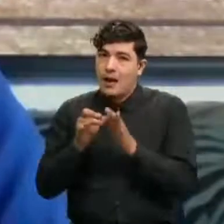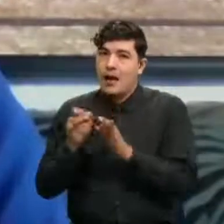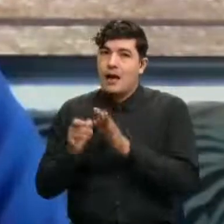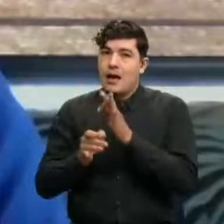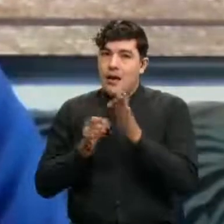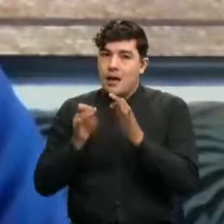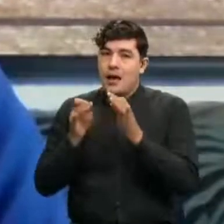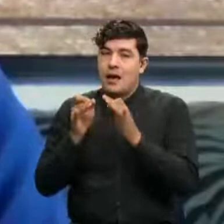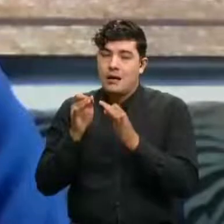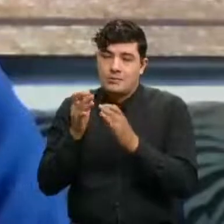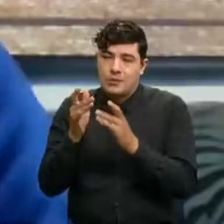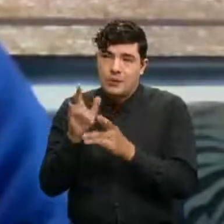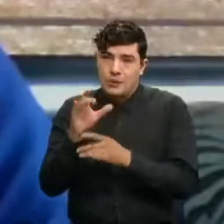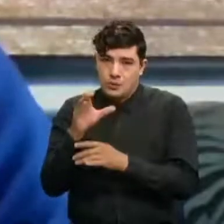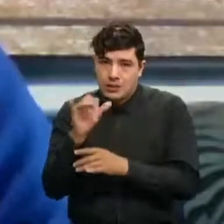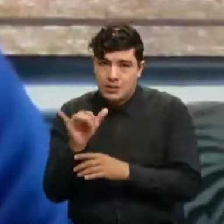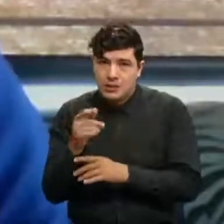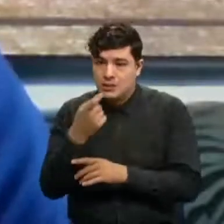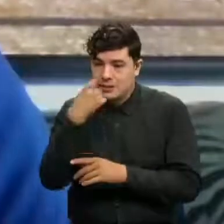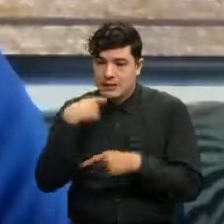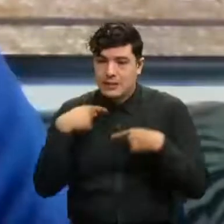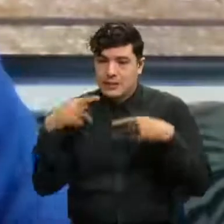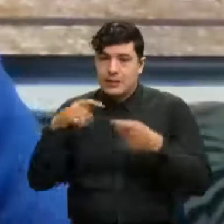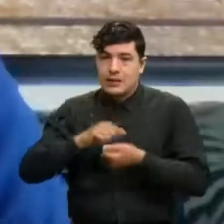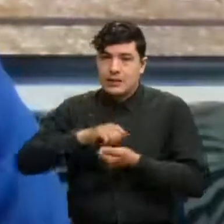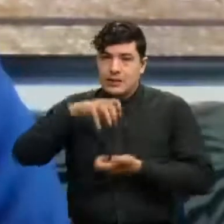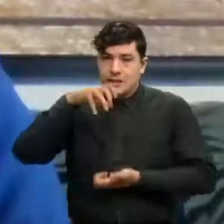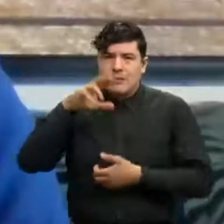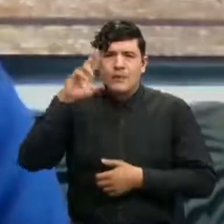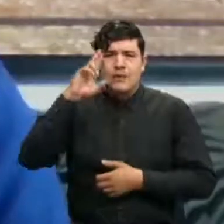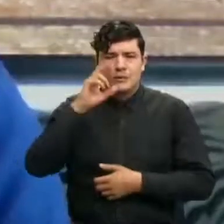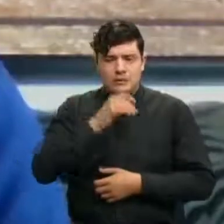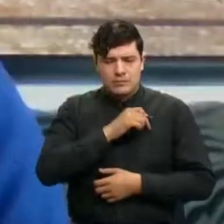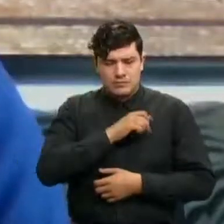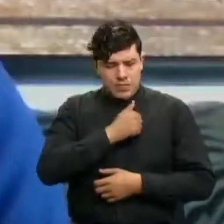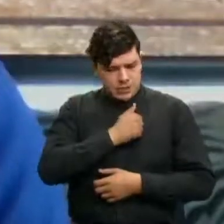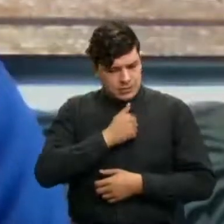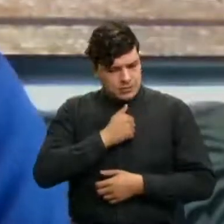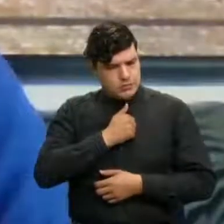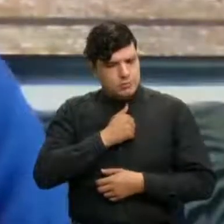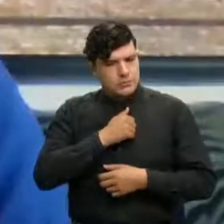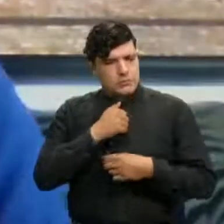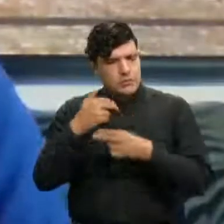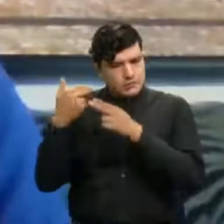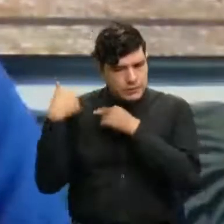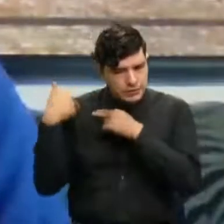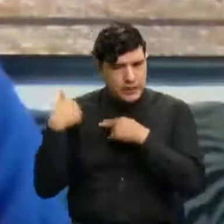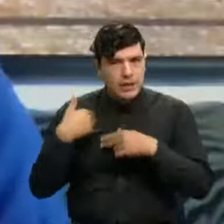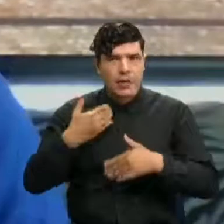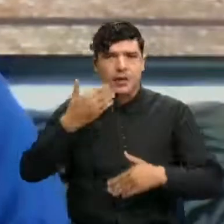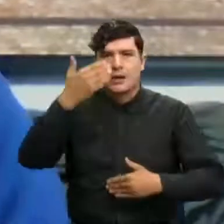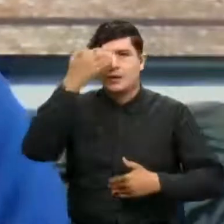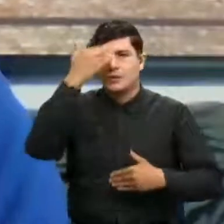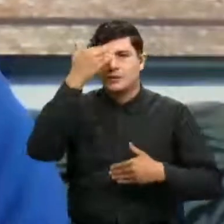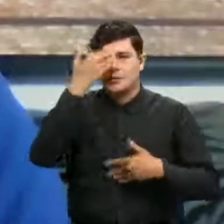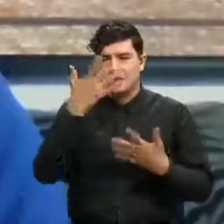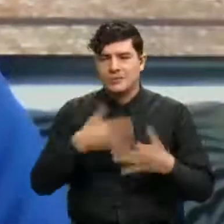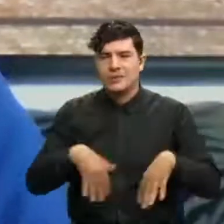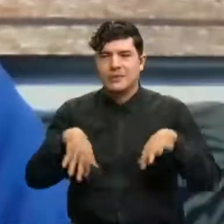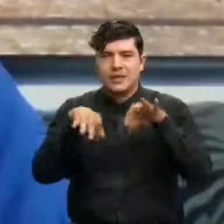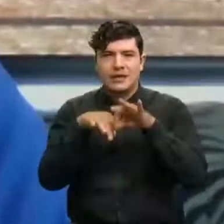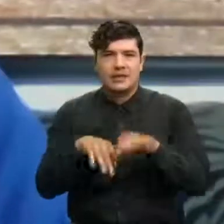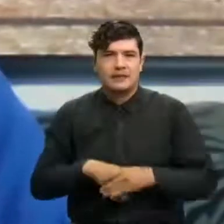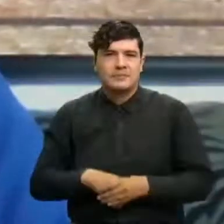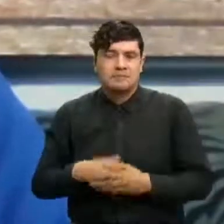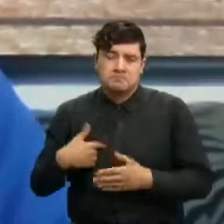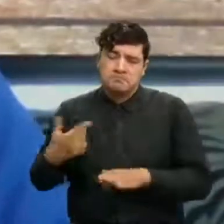también de protección individual y sobre todo para poder disponer de recursos de atención si es que lo vamos a necesitar.